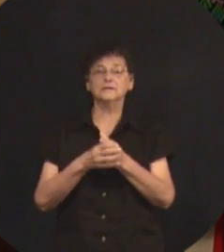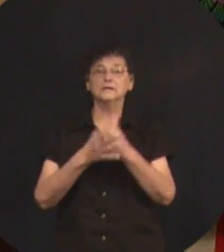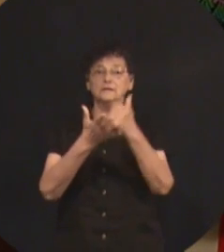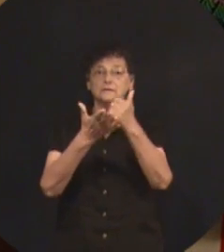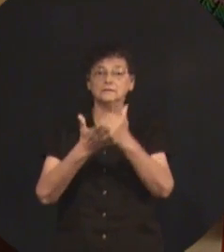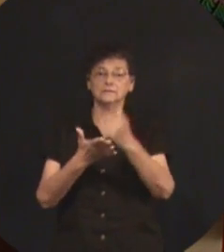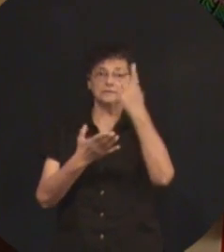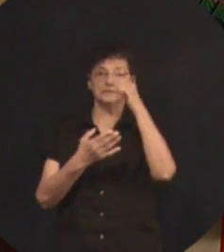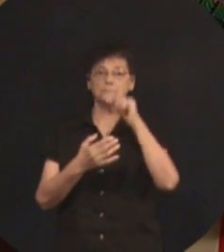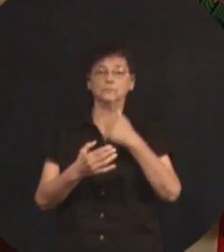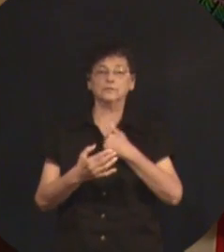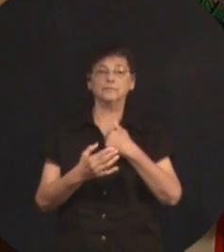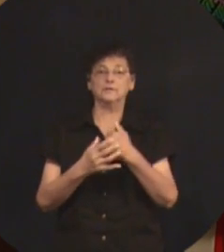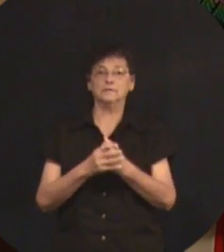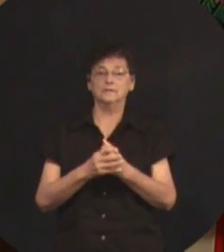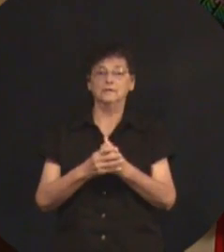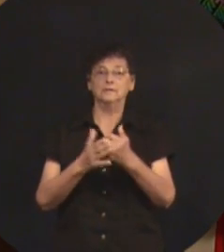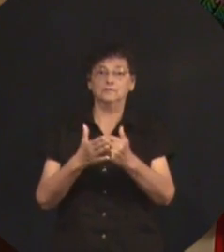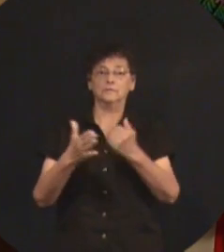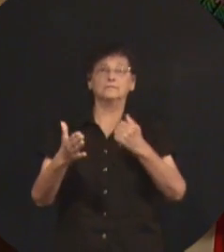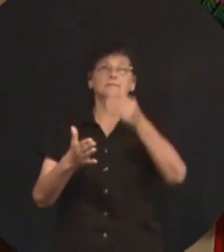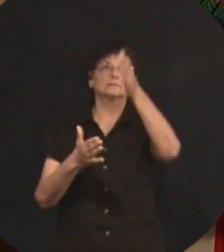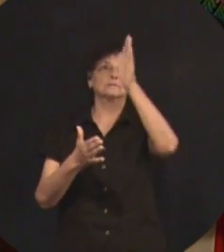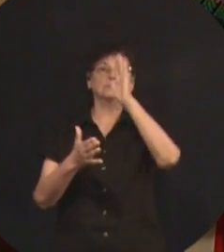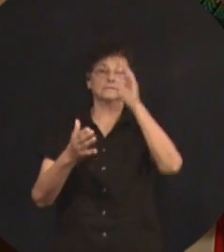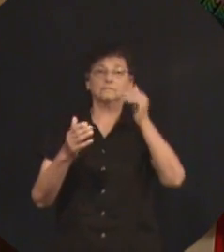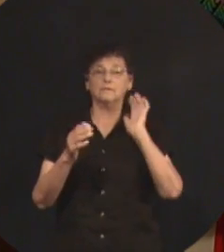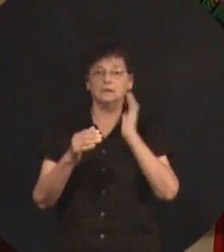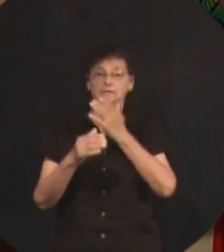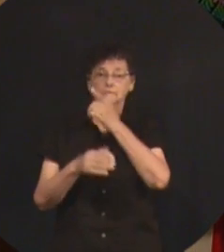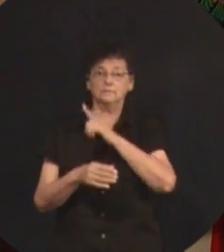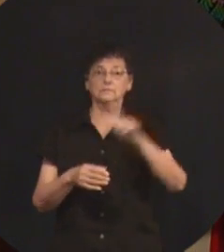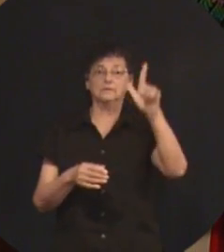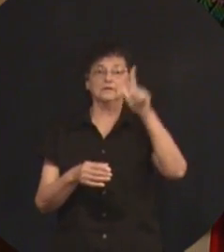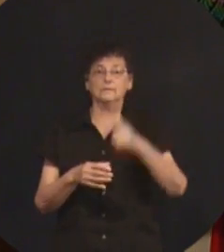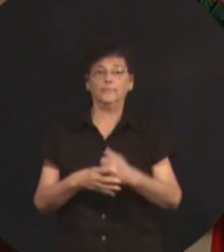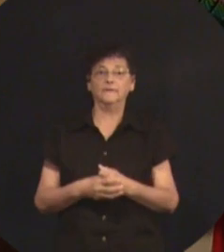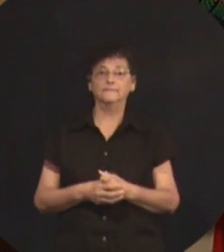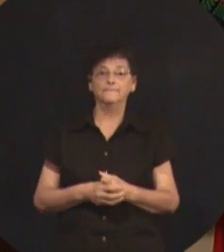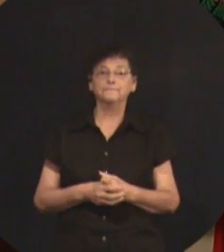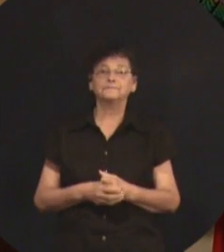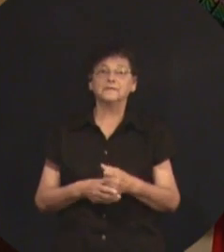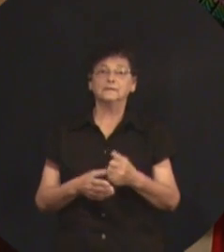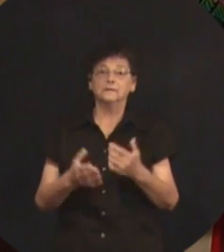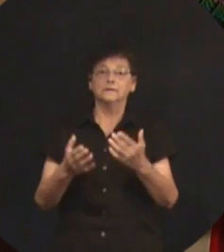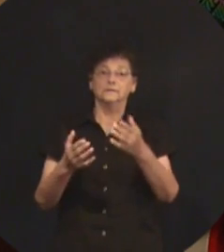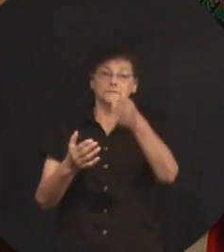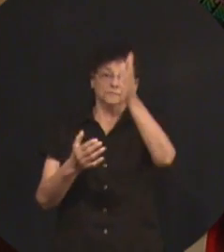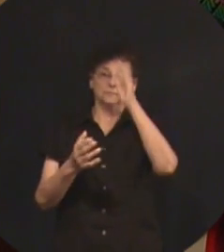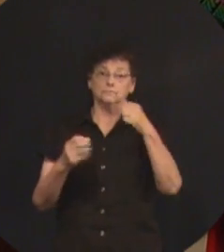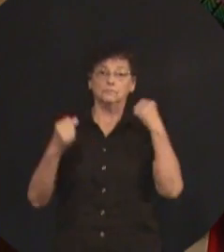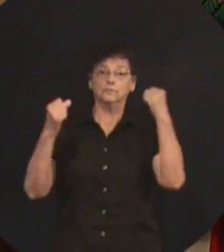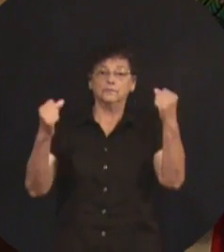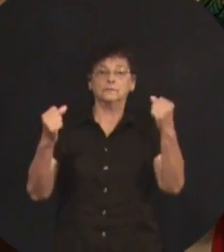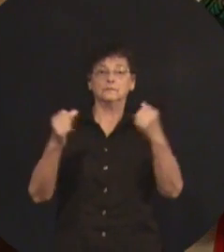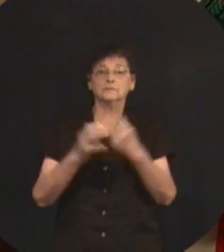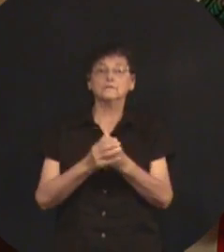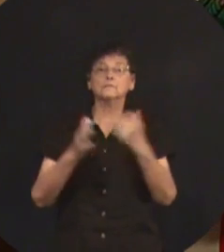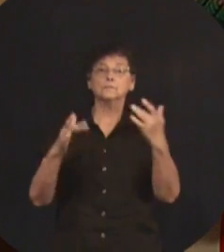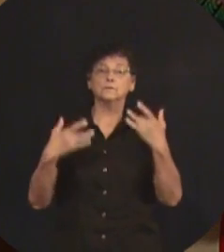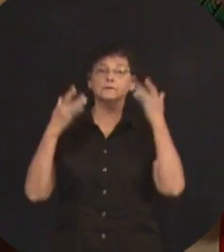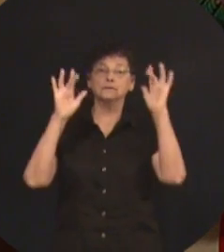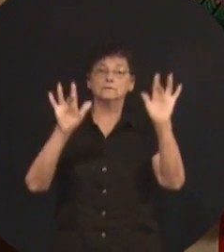hermanos, que intercedan por mí ante Dios nuestro Señor. Dios Todopoderoso,